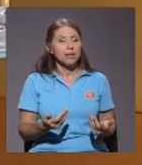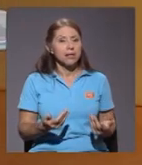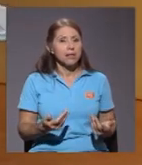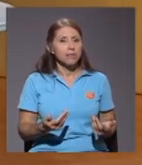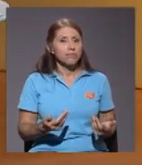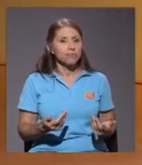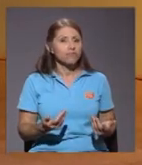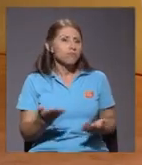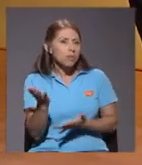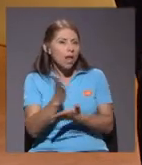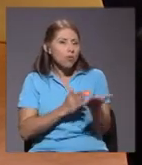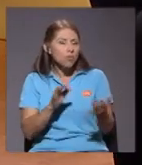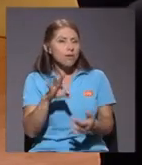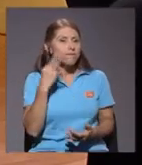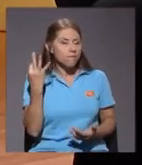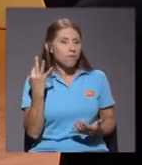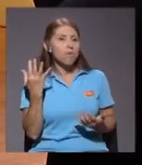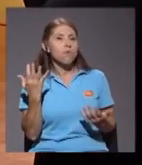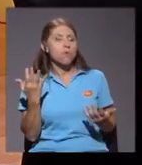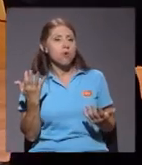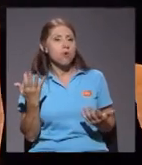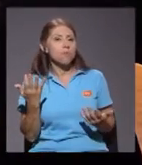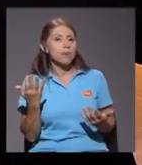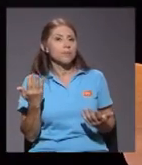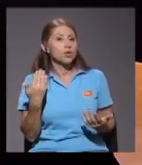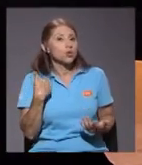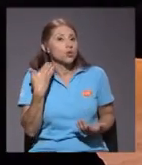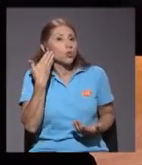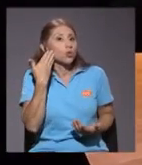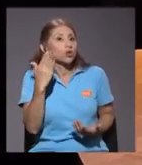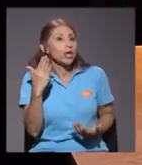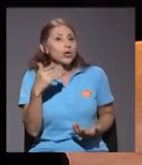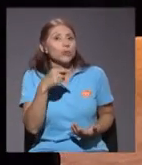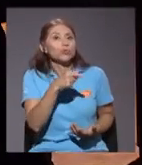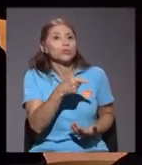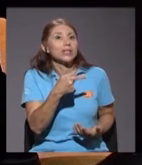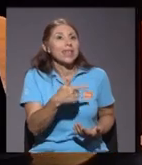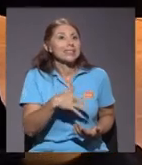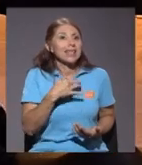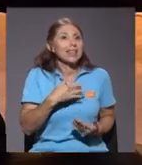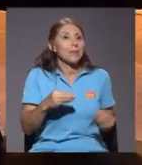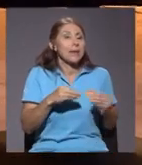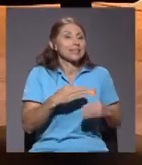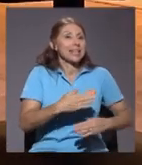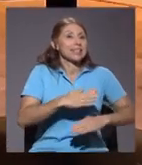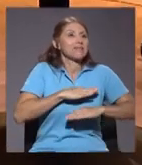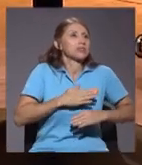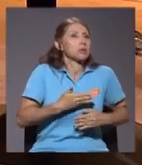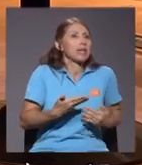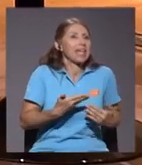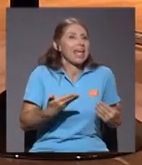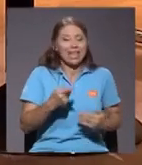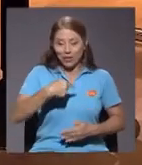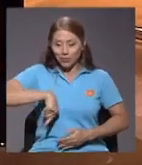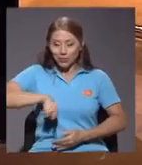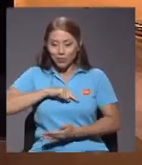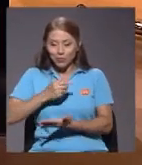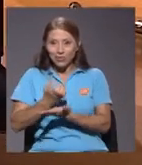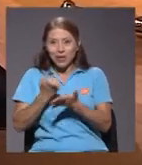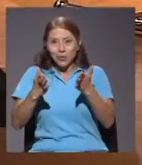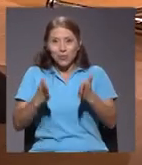de alguna forma yo no sé dónde tiene sus temas los economistas explicamos la demanda